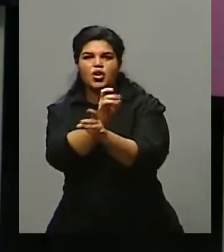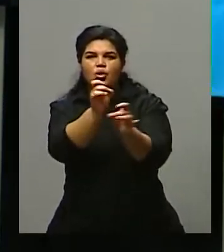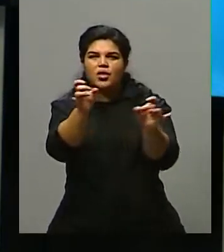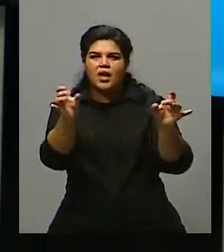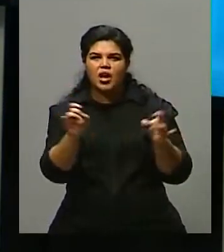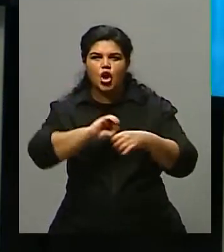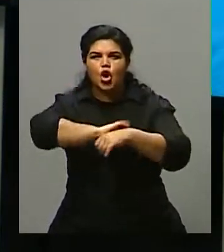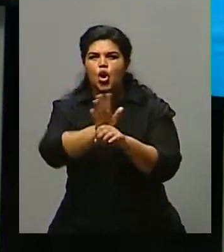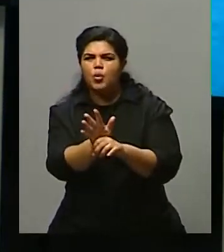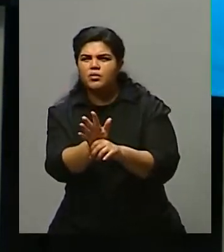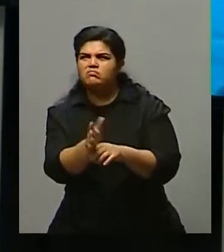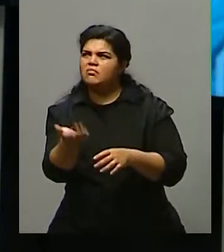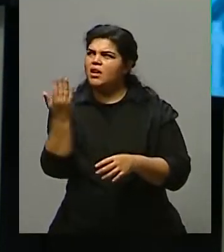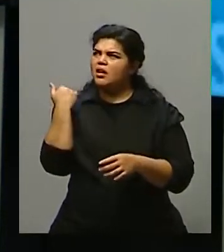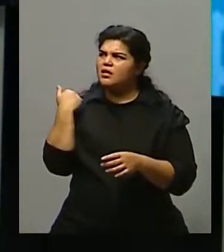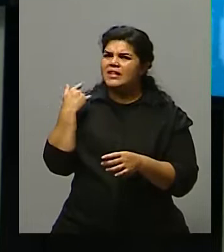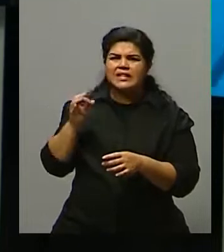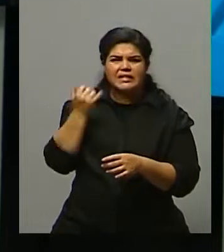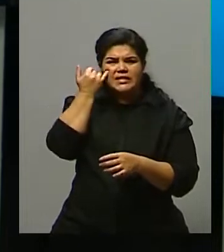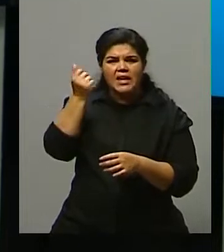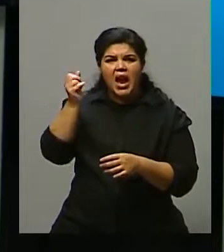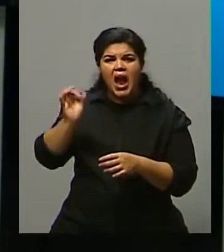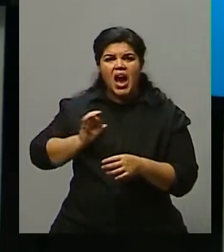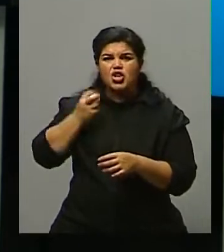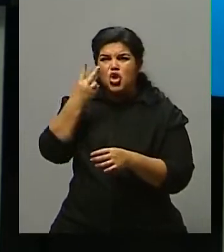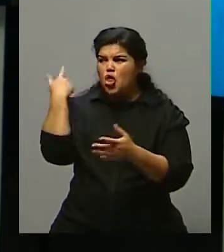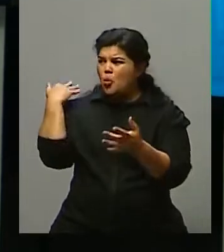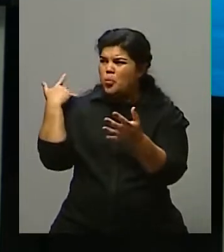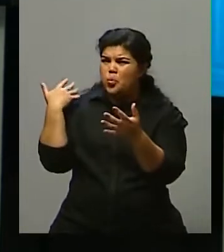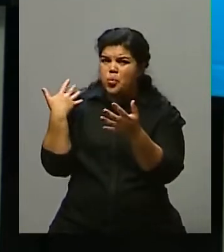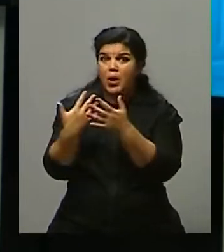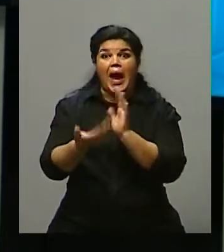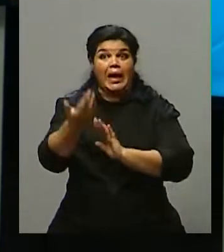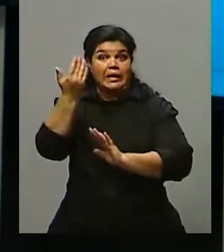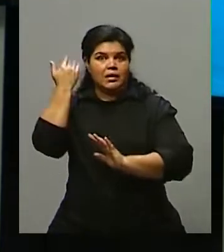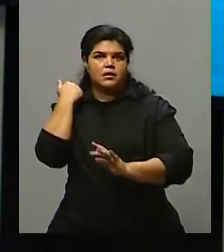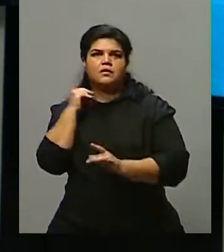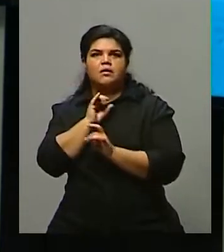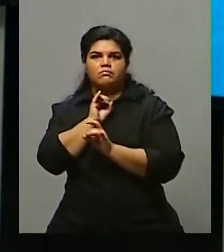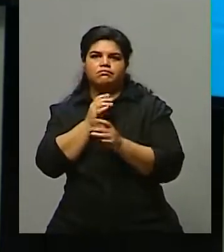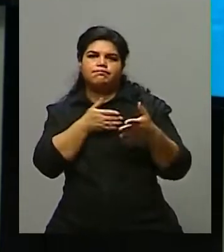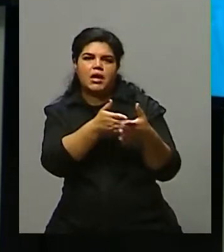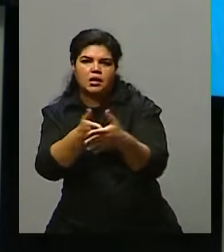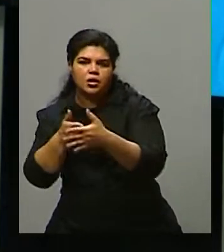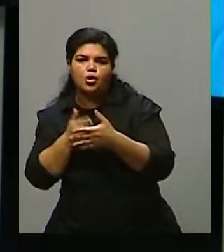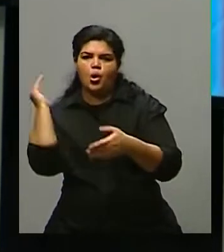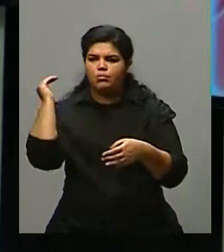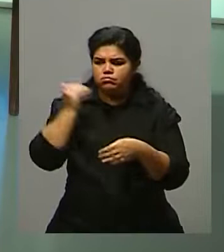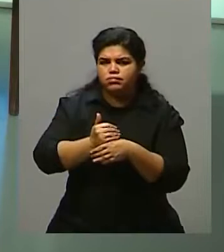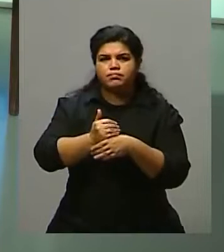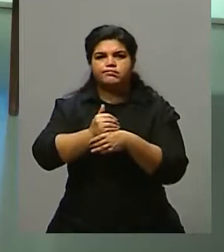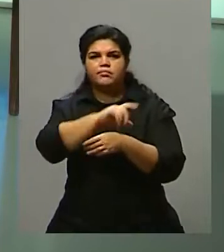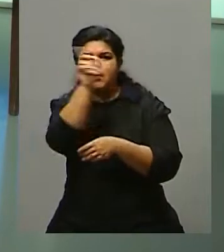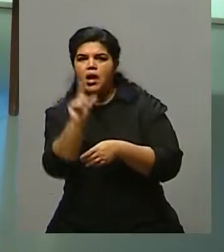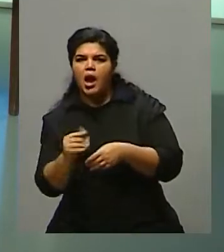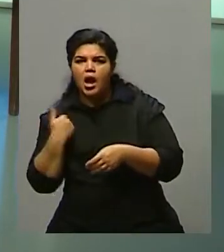la cuenta y decíamos, no puede ser que pasaron 2 años desde ese primer día en el cual se empezaba a hablar de restricciones de coronavirus en Argentina. Bueno, ha